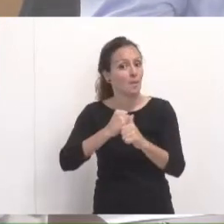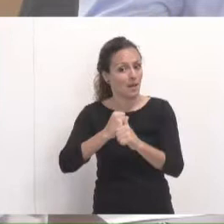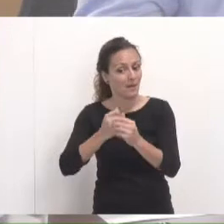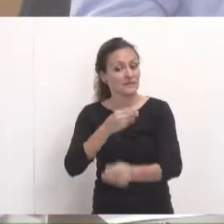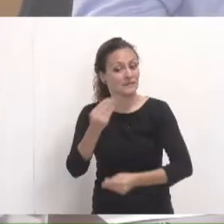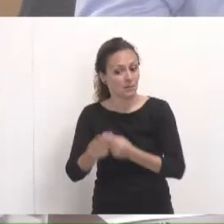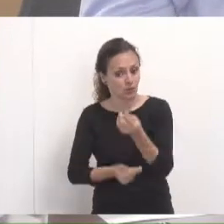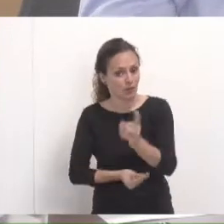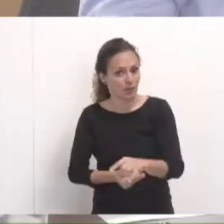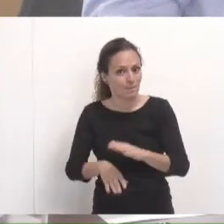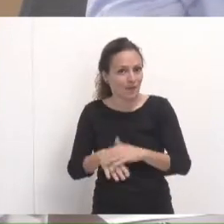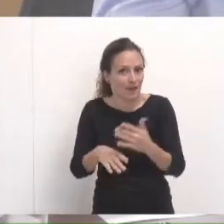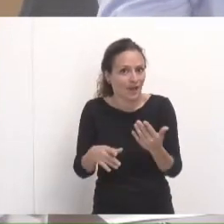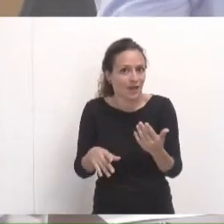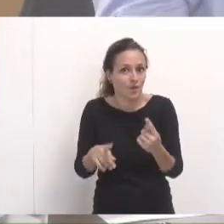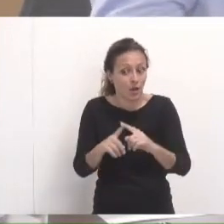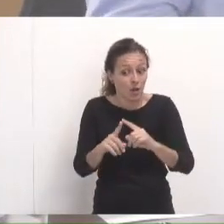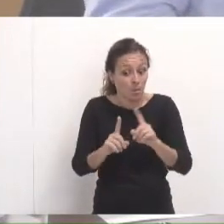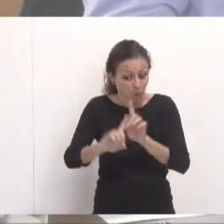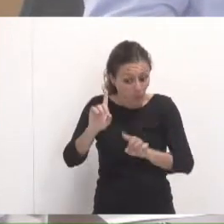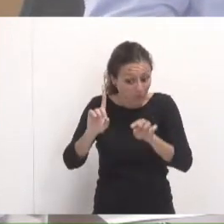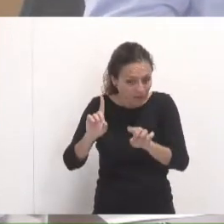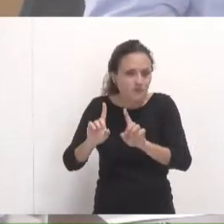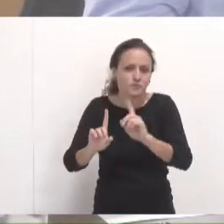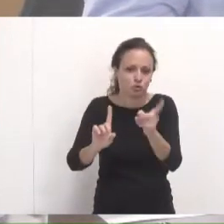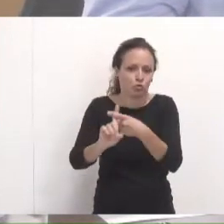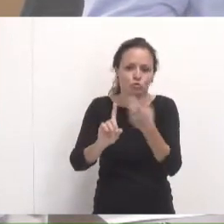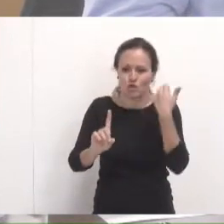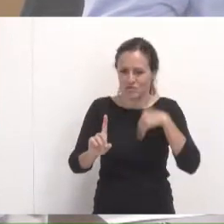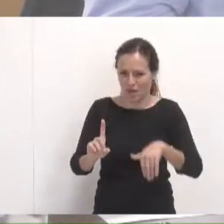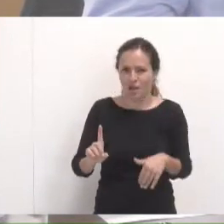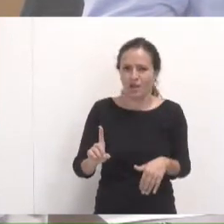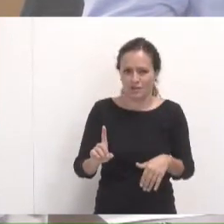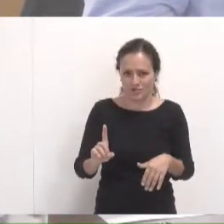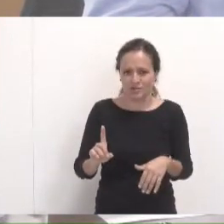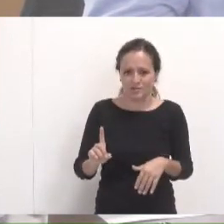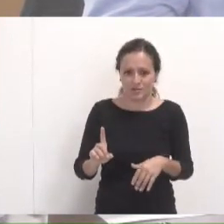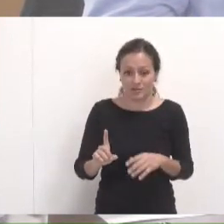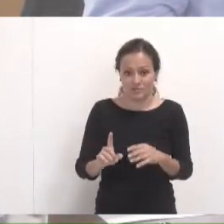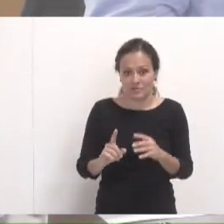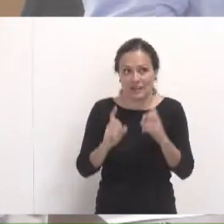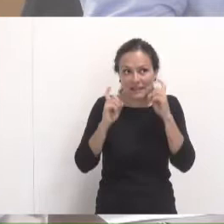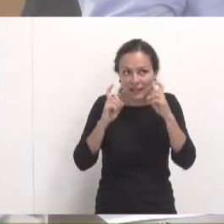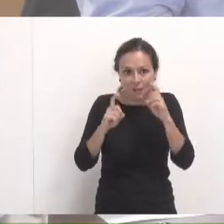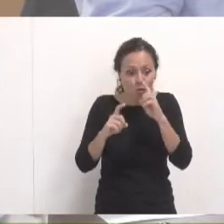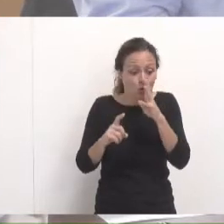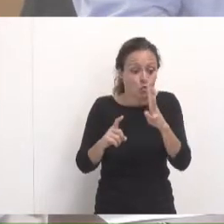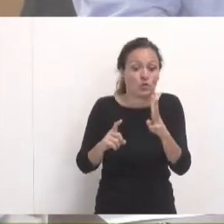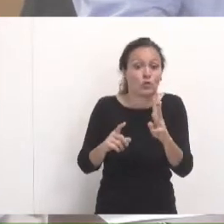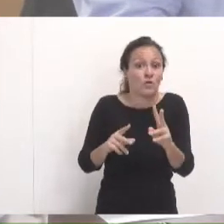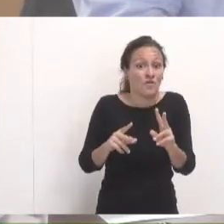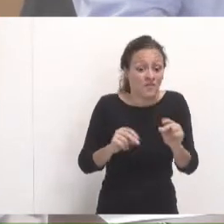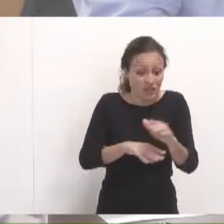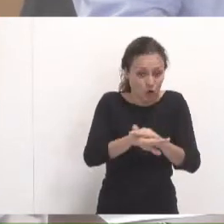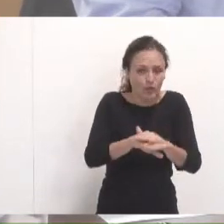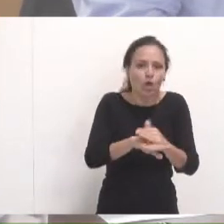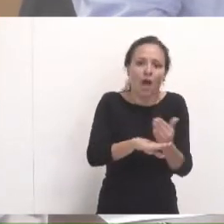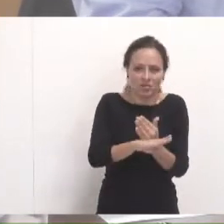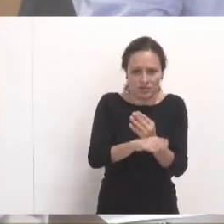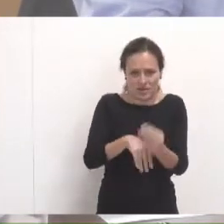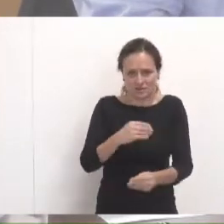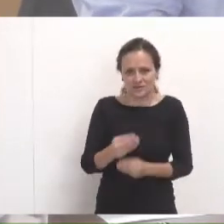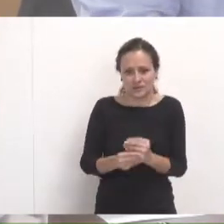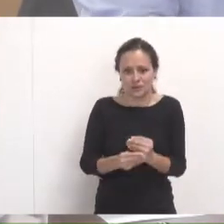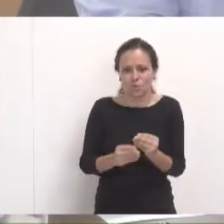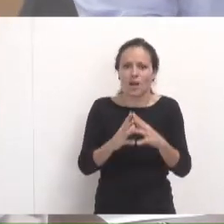una solución a este problema, y la idea, incluso antes de que acabe el mandato, hacer un encuentro con distintas zonas del